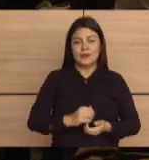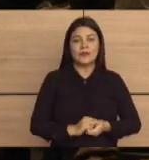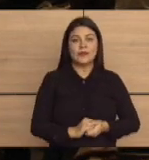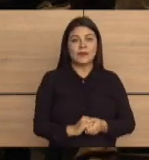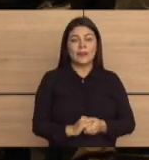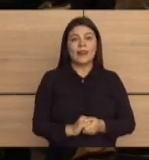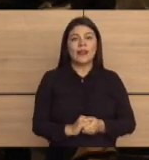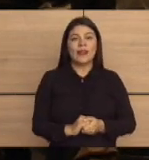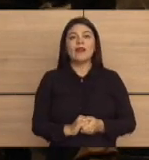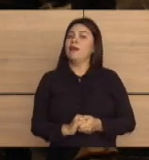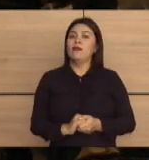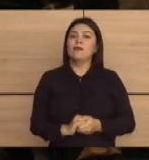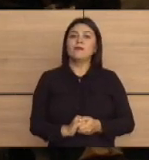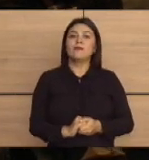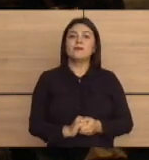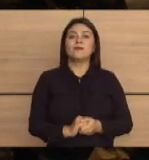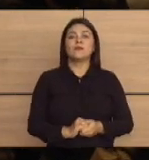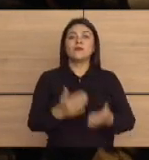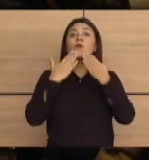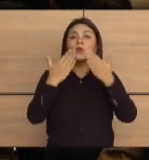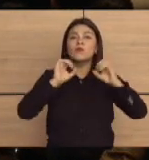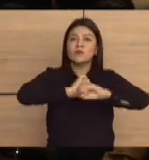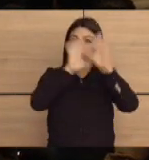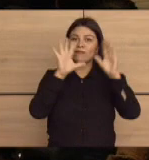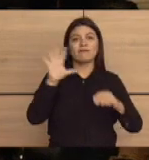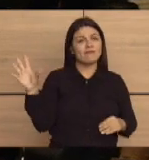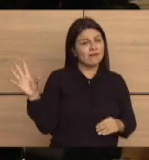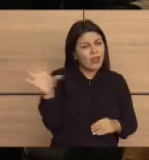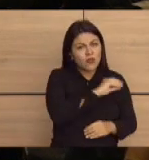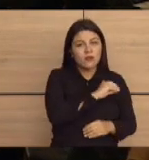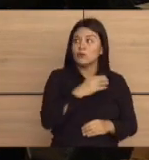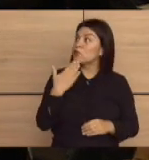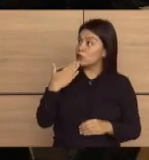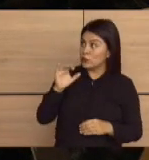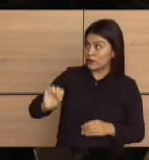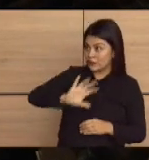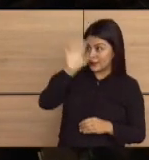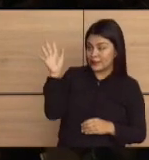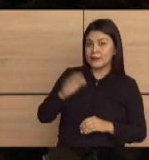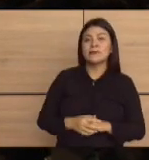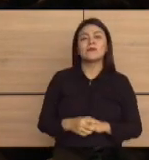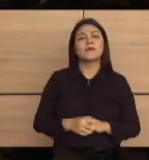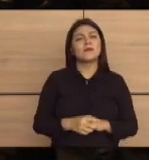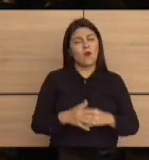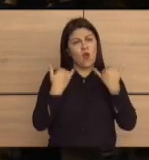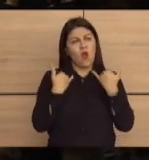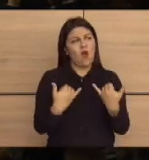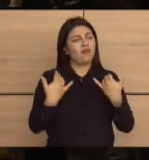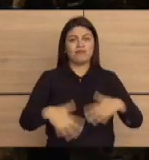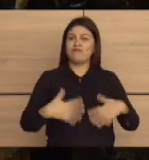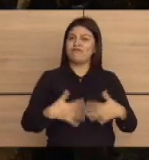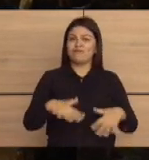2019. Muy buenos días a todos ustedes. Es un verdadero honor para